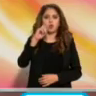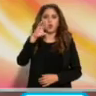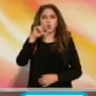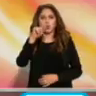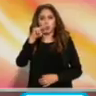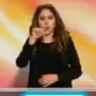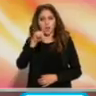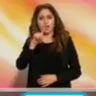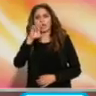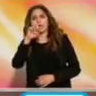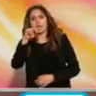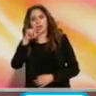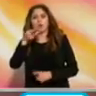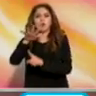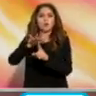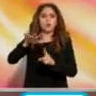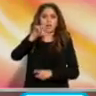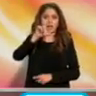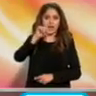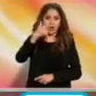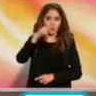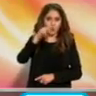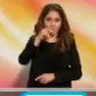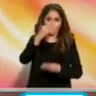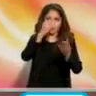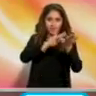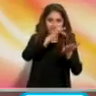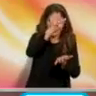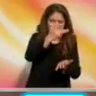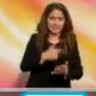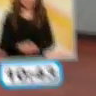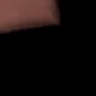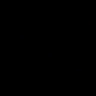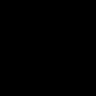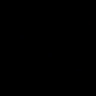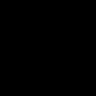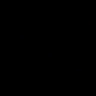en el Foro La Gruta. Perfecto, Perfecto, Mariana, muchas muchísimas gracias. gracias. Gracias Ya a saben, ustedes. Neva no puede perdérselo.